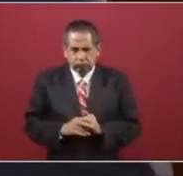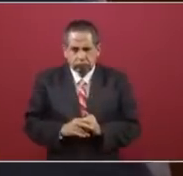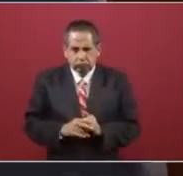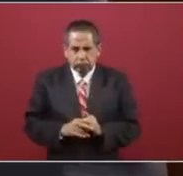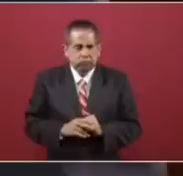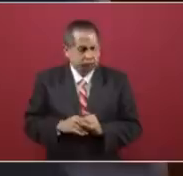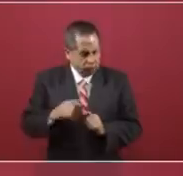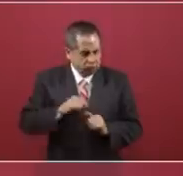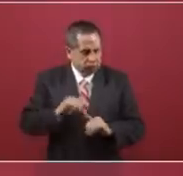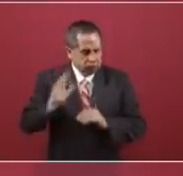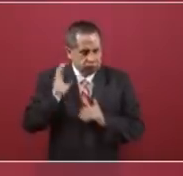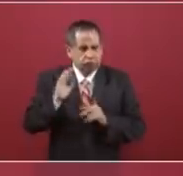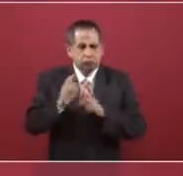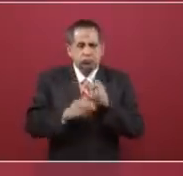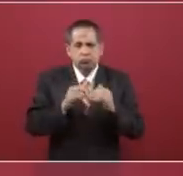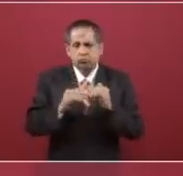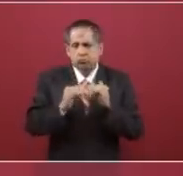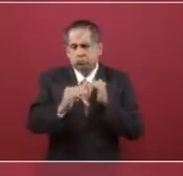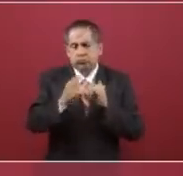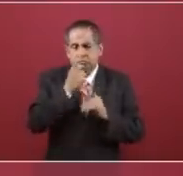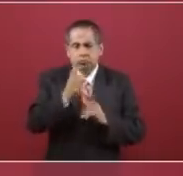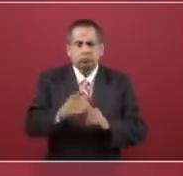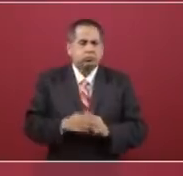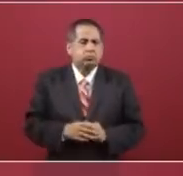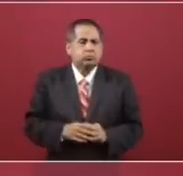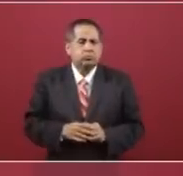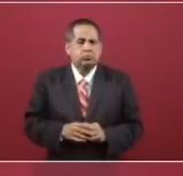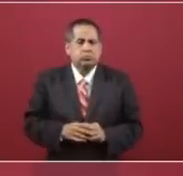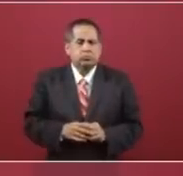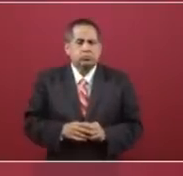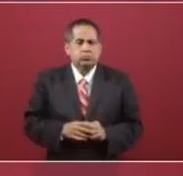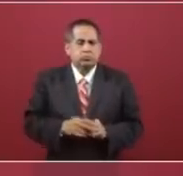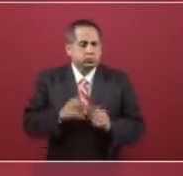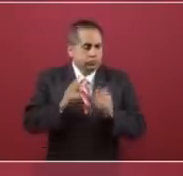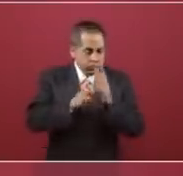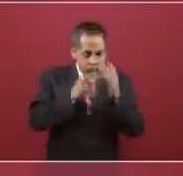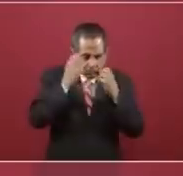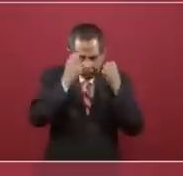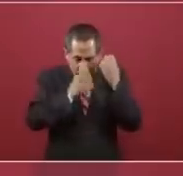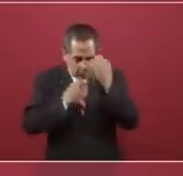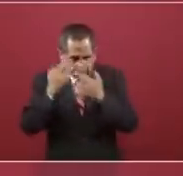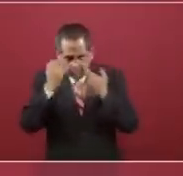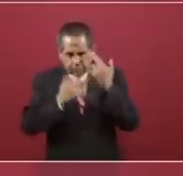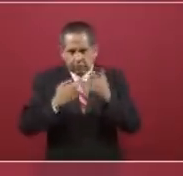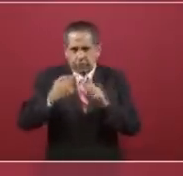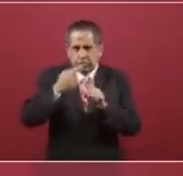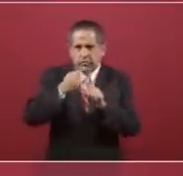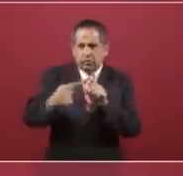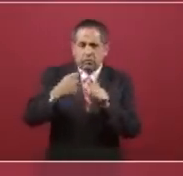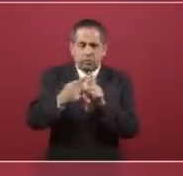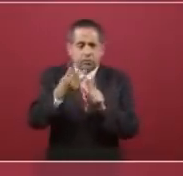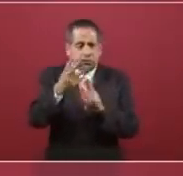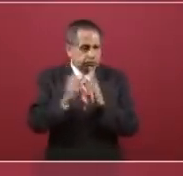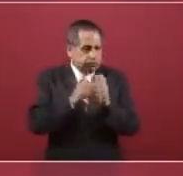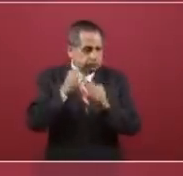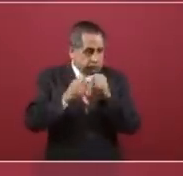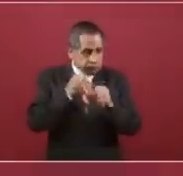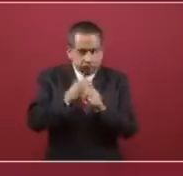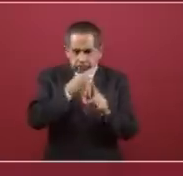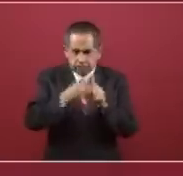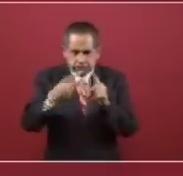compromiso. Que se iba a hacer una revisión a mitad del sexenio.